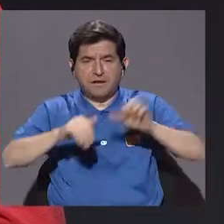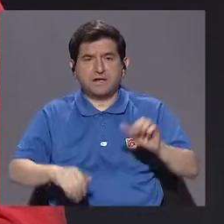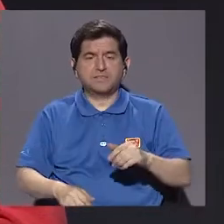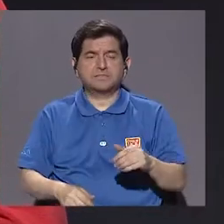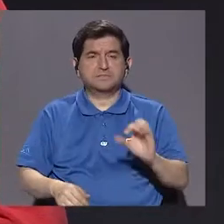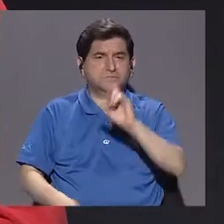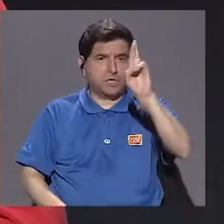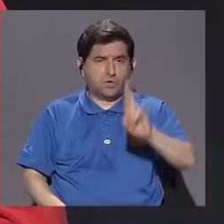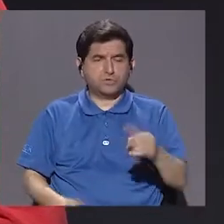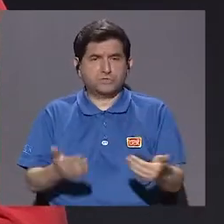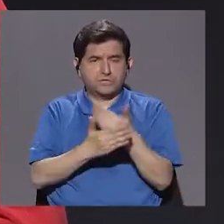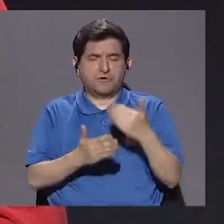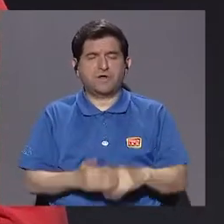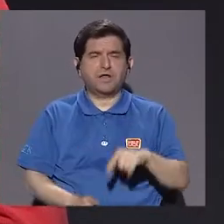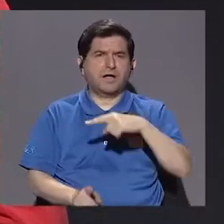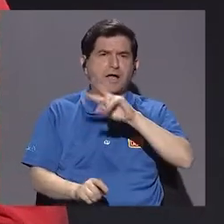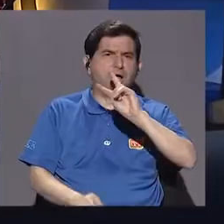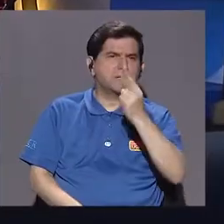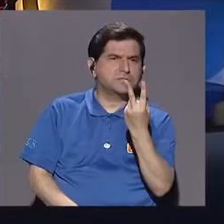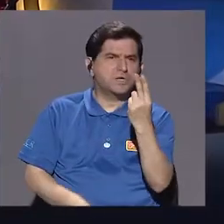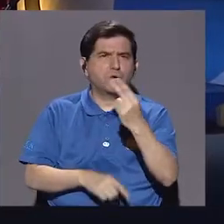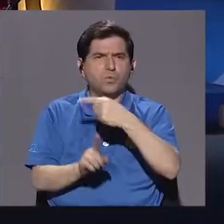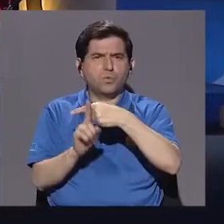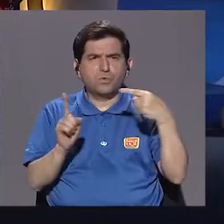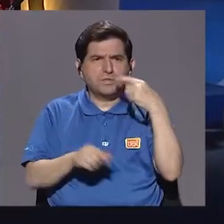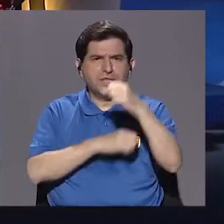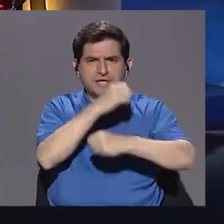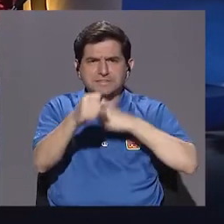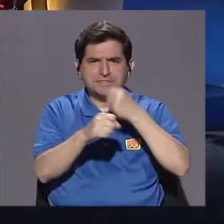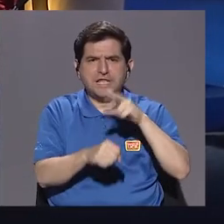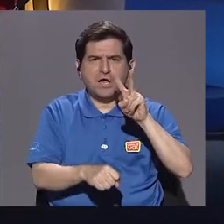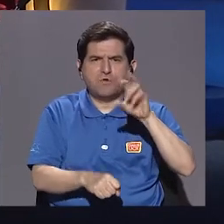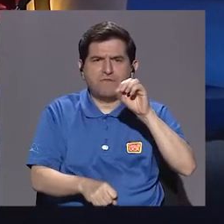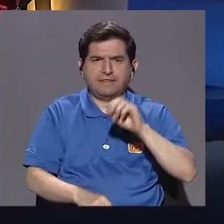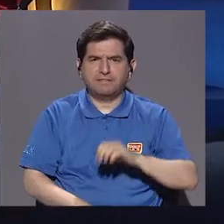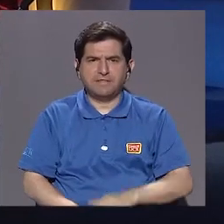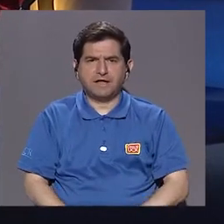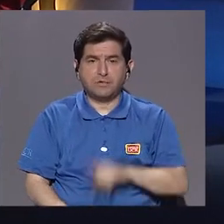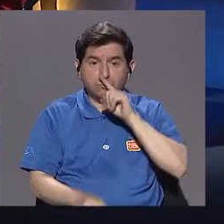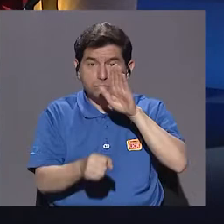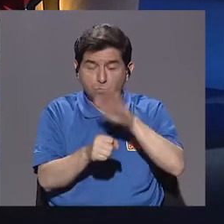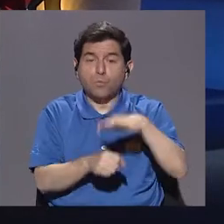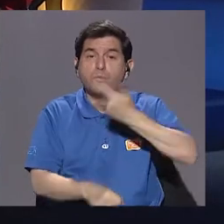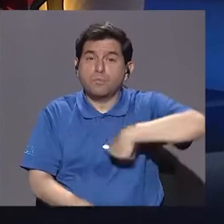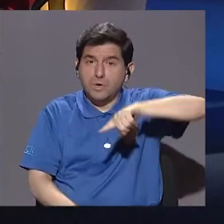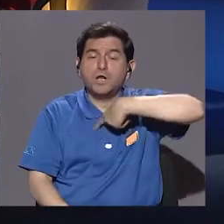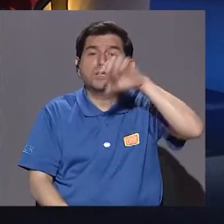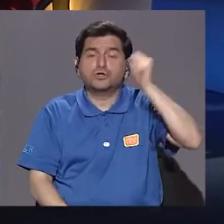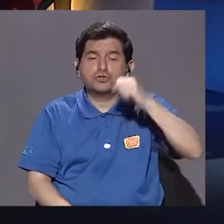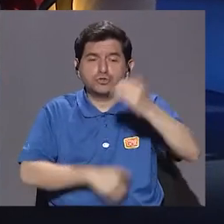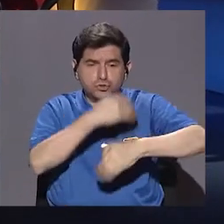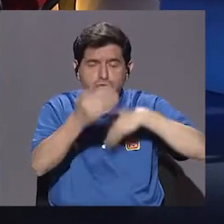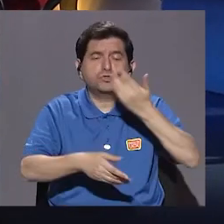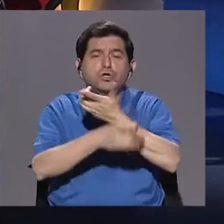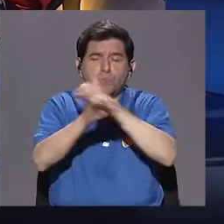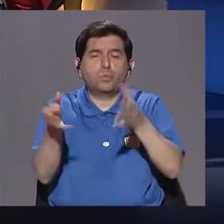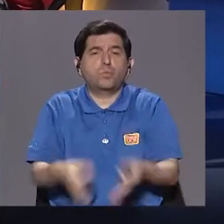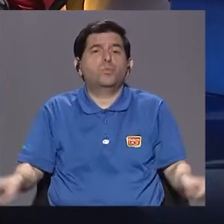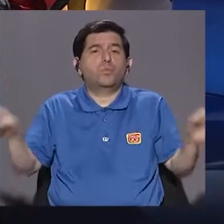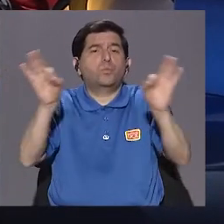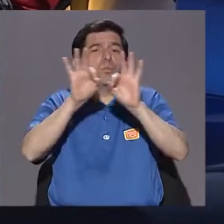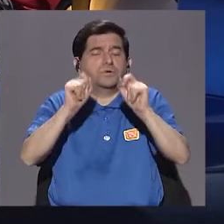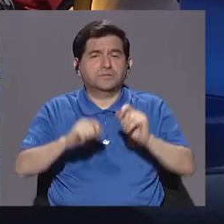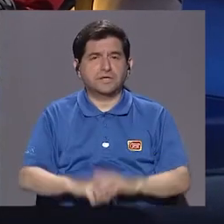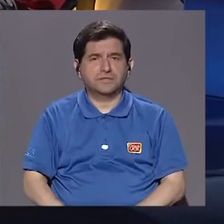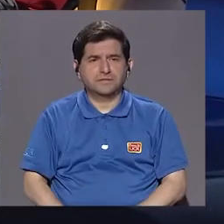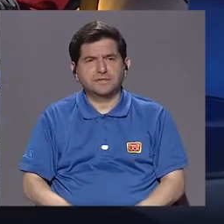rica moderna de la segunda mitad del siglo 20 donde vemos digamos cumplido con procesos democráticos importantes